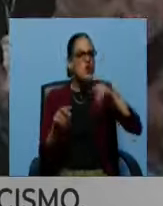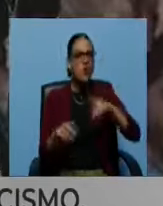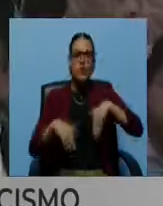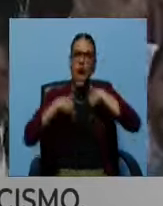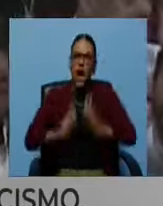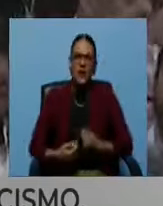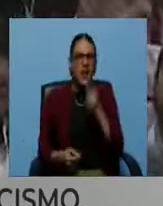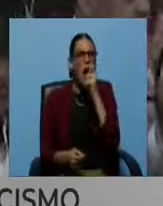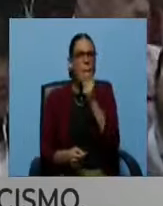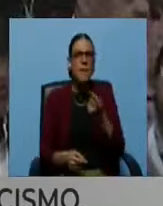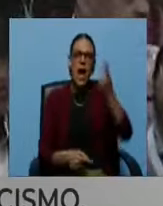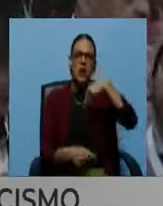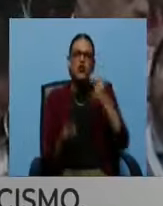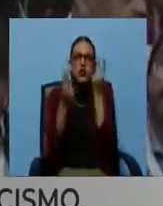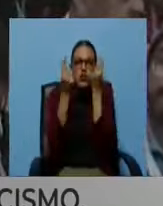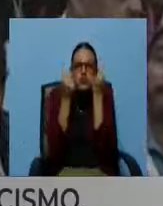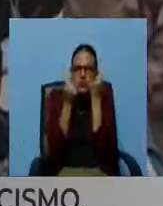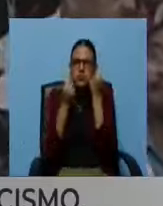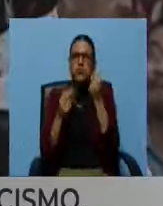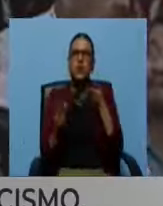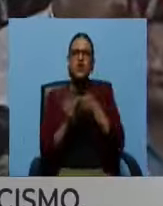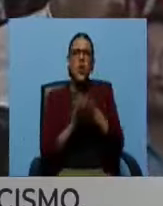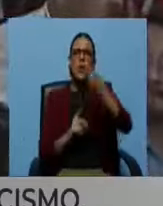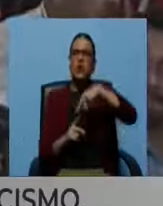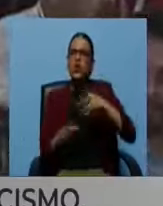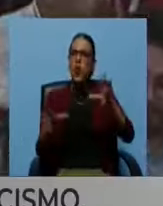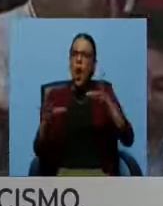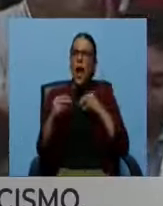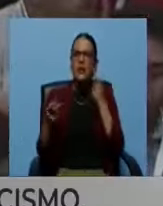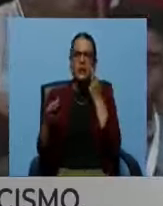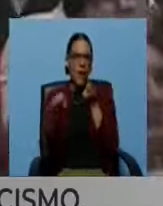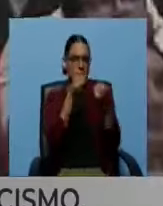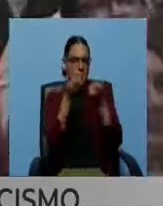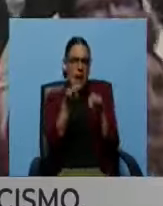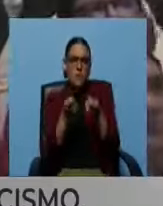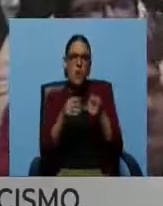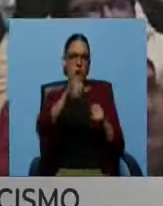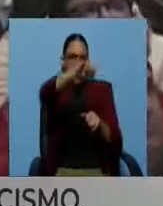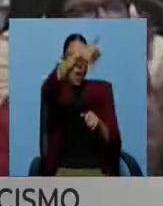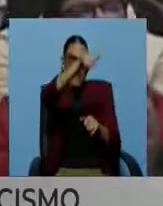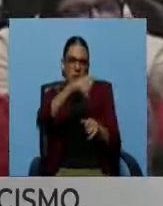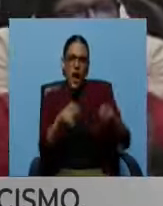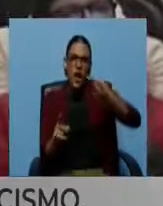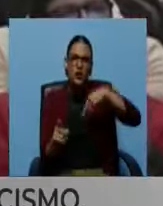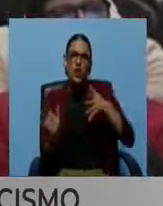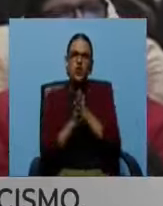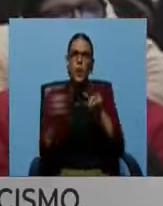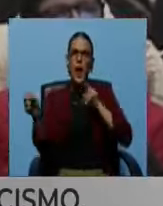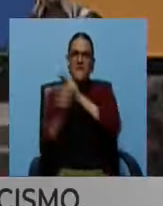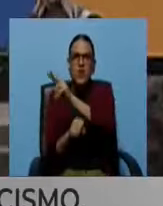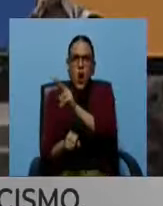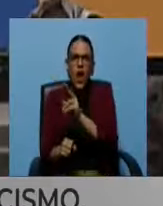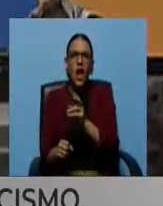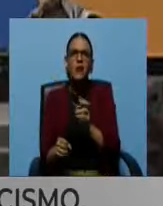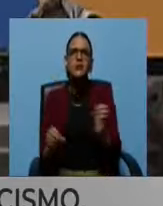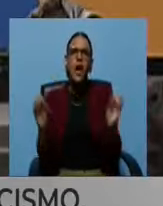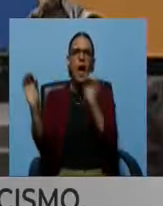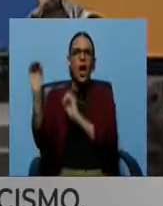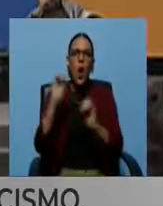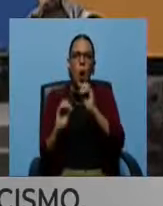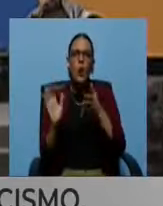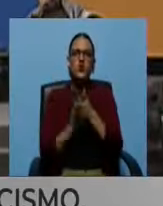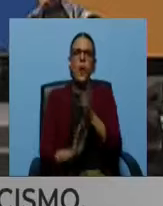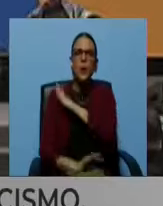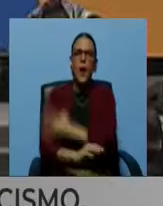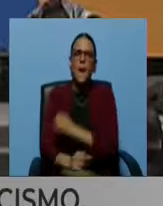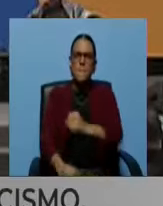no entregarse jamás, de no ser extorsionado, chantajeado, ni por la violencia, ni por los